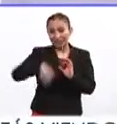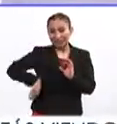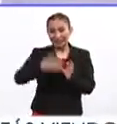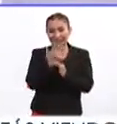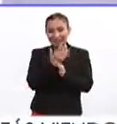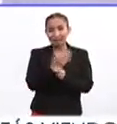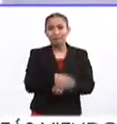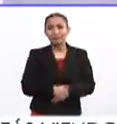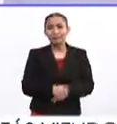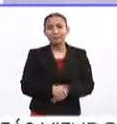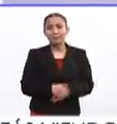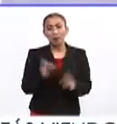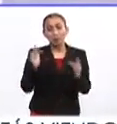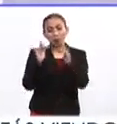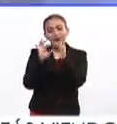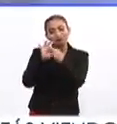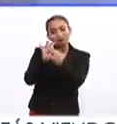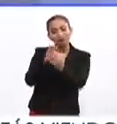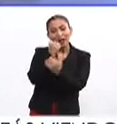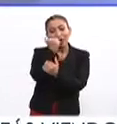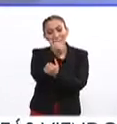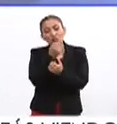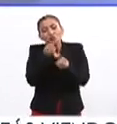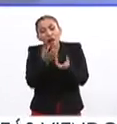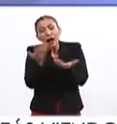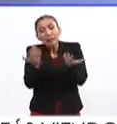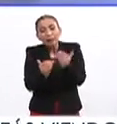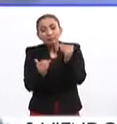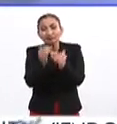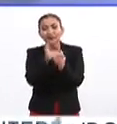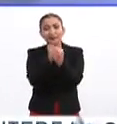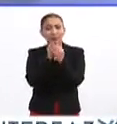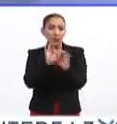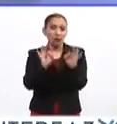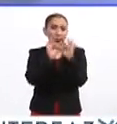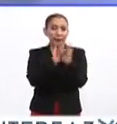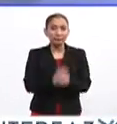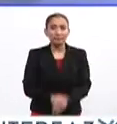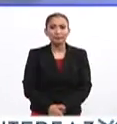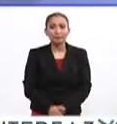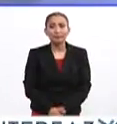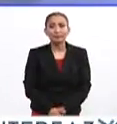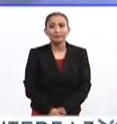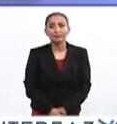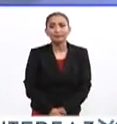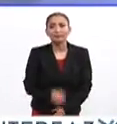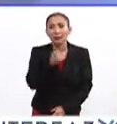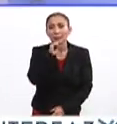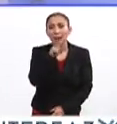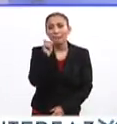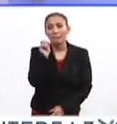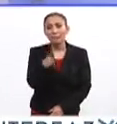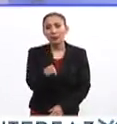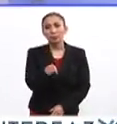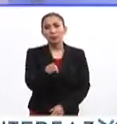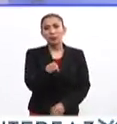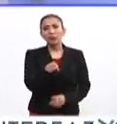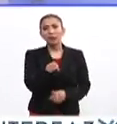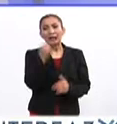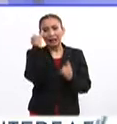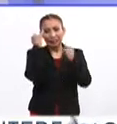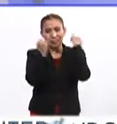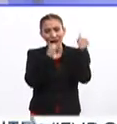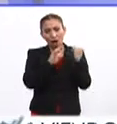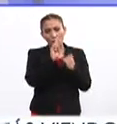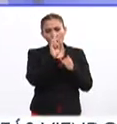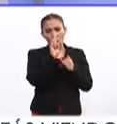decía en el reportaje, conectan con sus alumnos y logran generar estos lazos tan importantes dentro de la educación. Claro, además forma parte de esta idea que